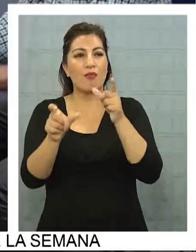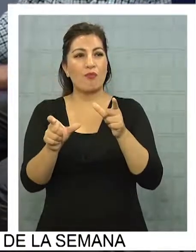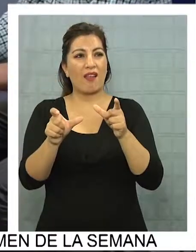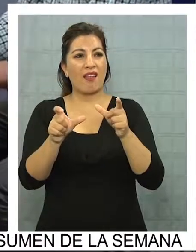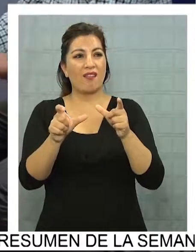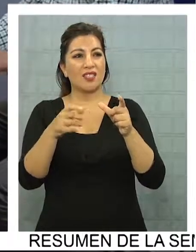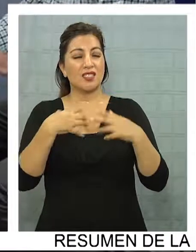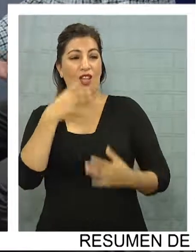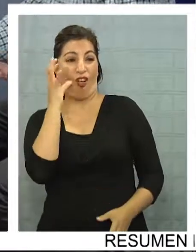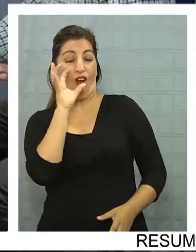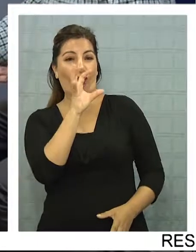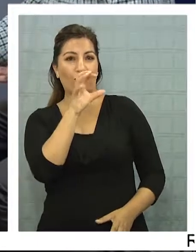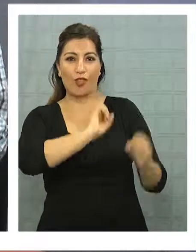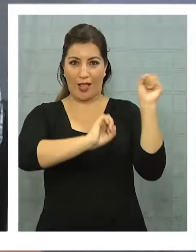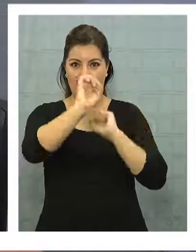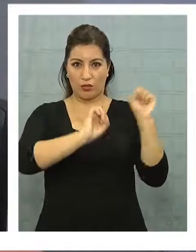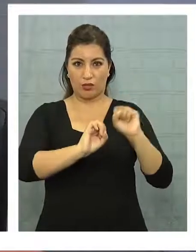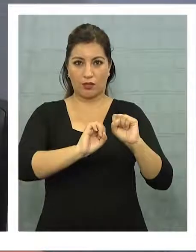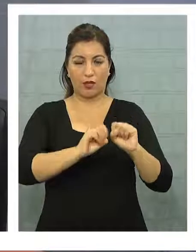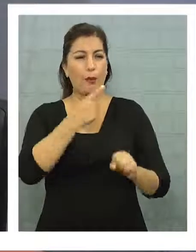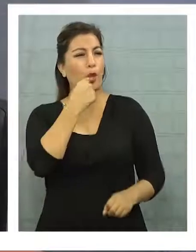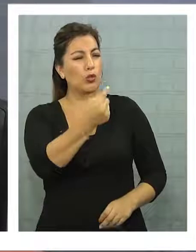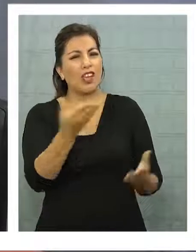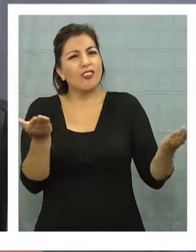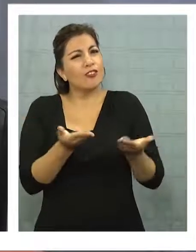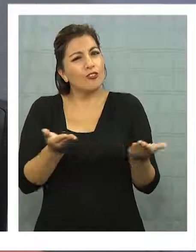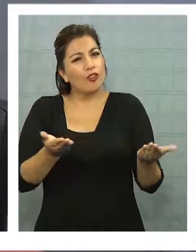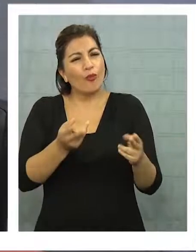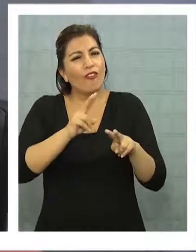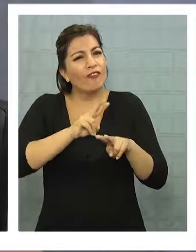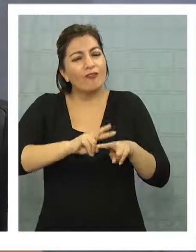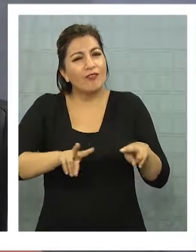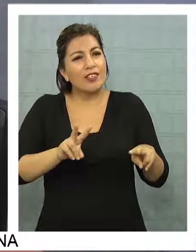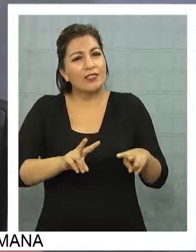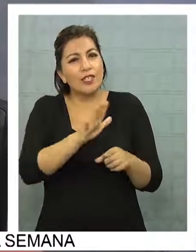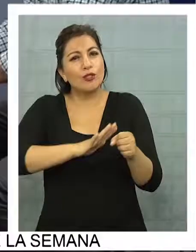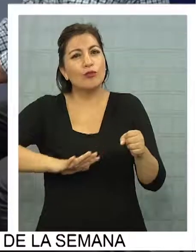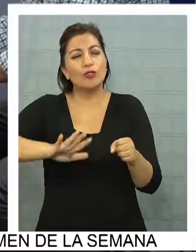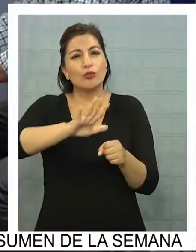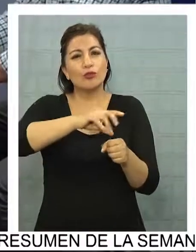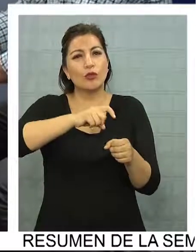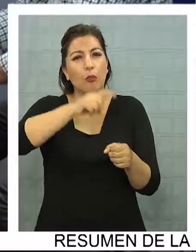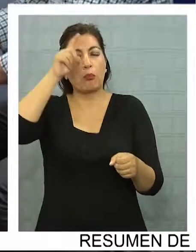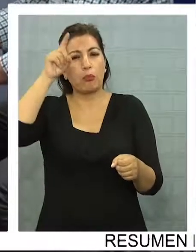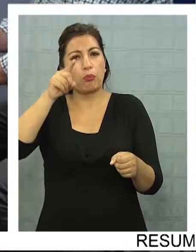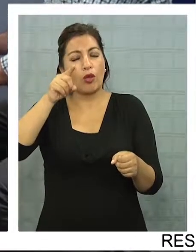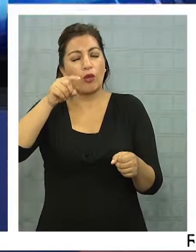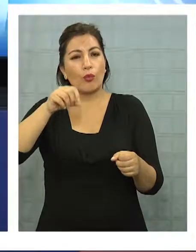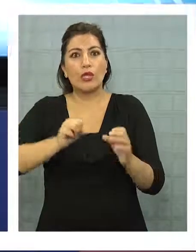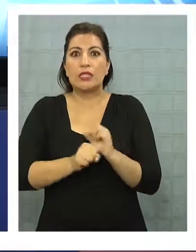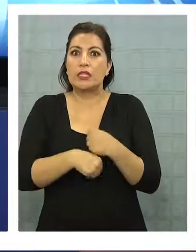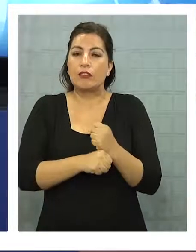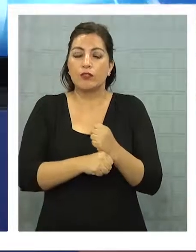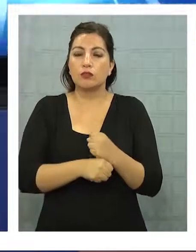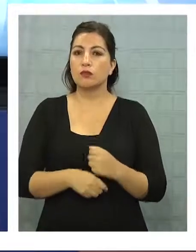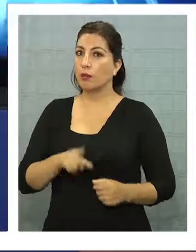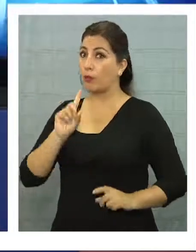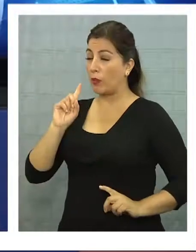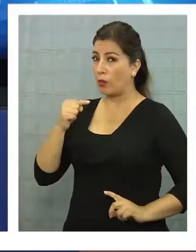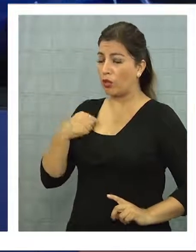los políticos y a la política. ¿Cómo se sale de esta situación con una abstención tan alta como la que hemos tenido en las últimas votaciones? Bueno, mire,